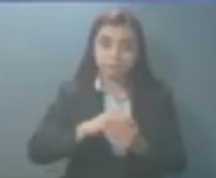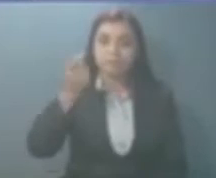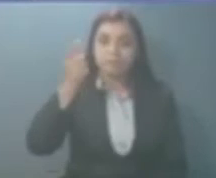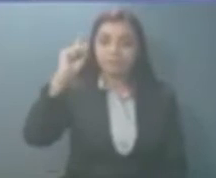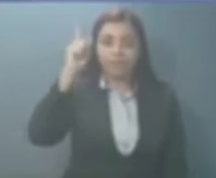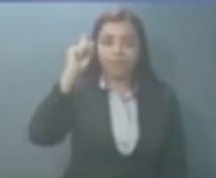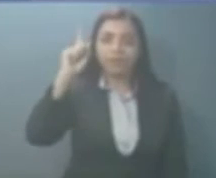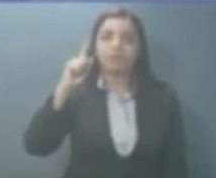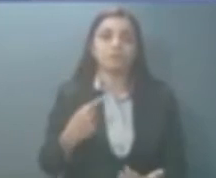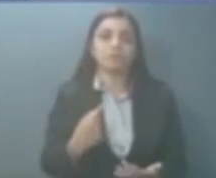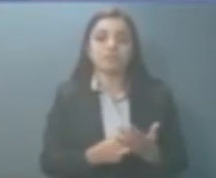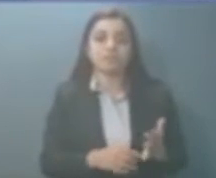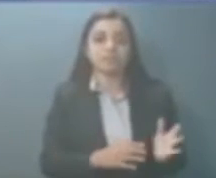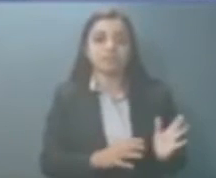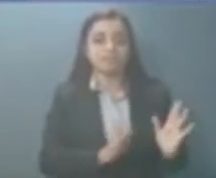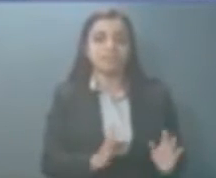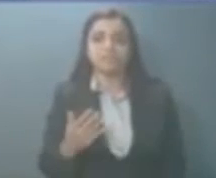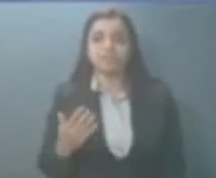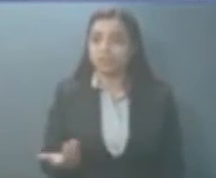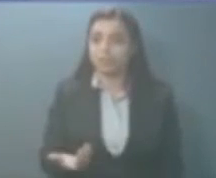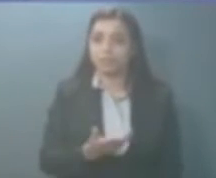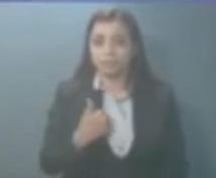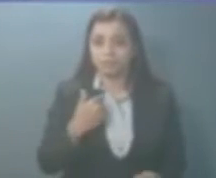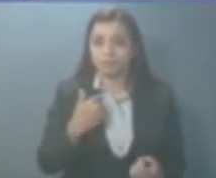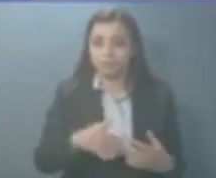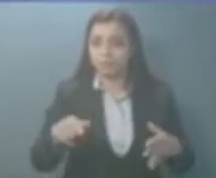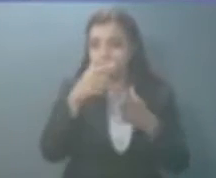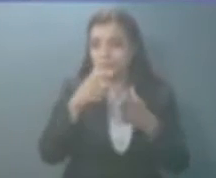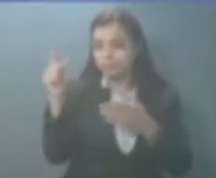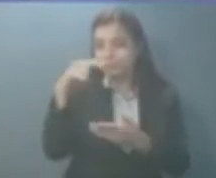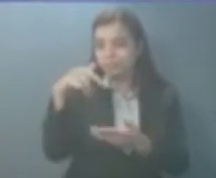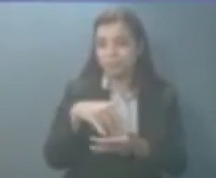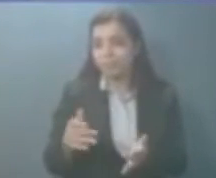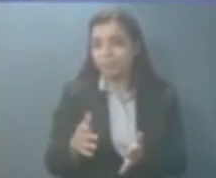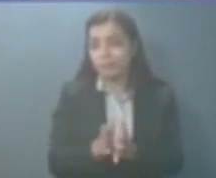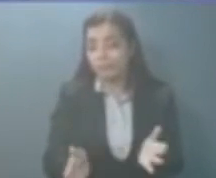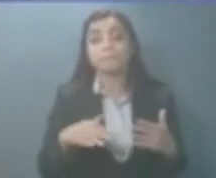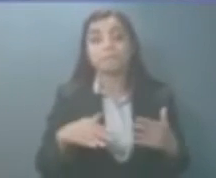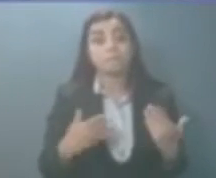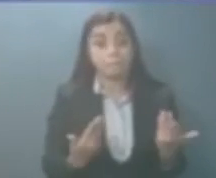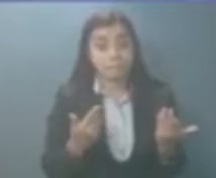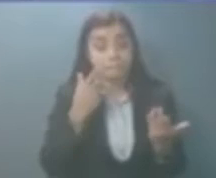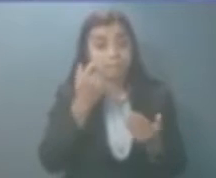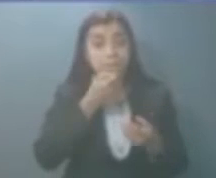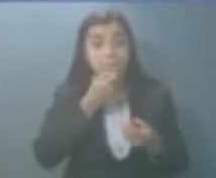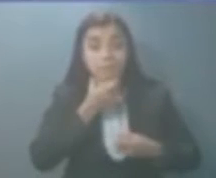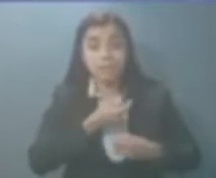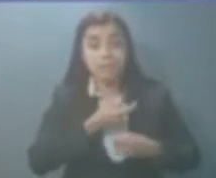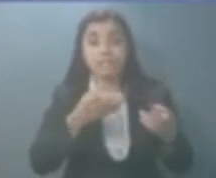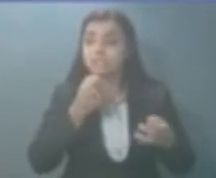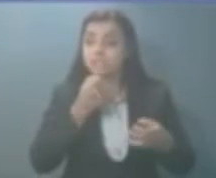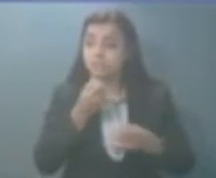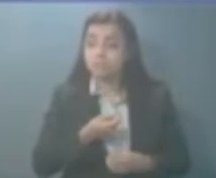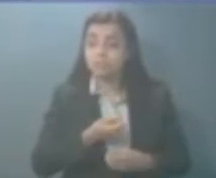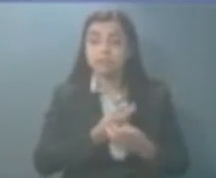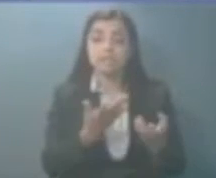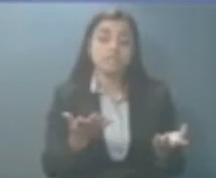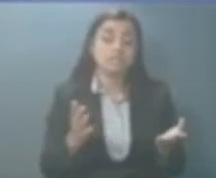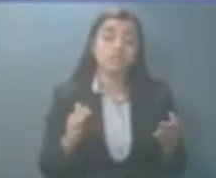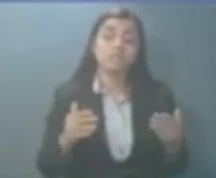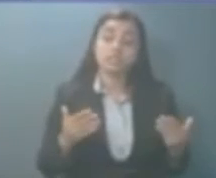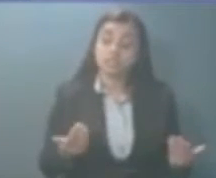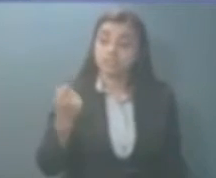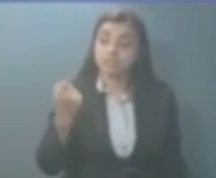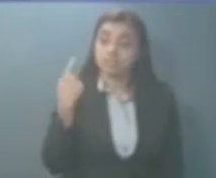de instituciones públicas, que en las últimas publicaciones habían estado